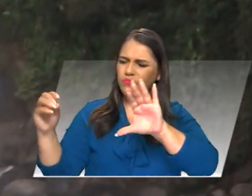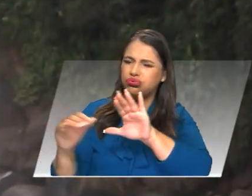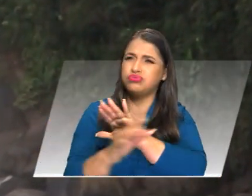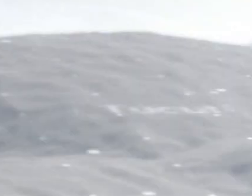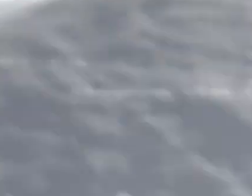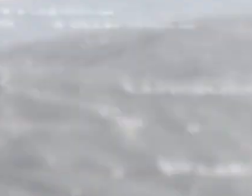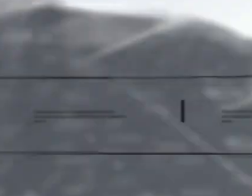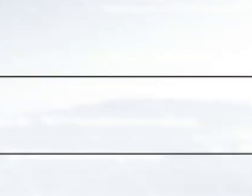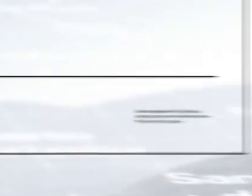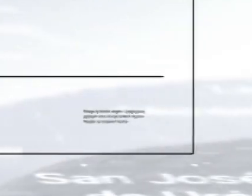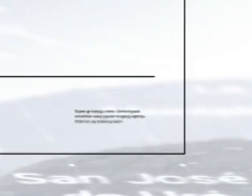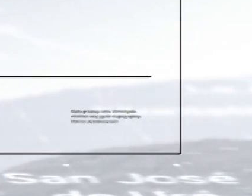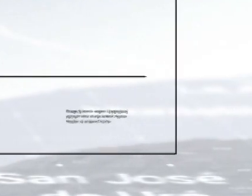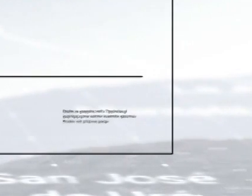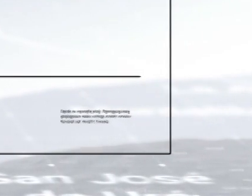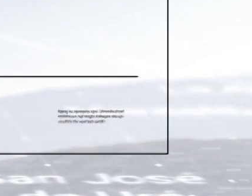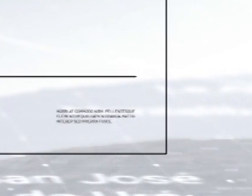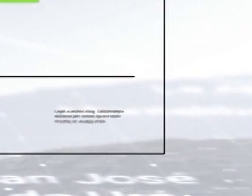ríos